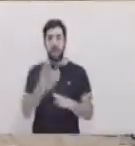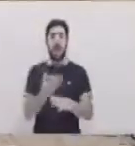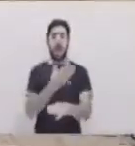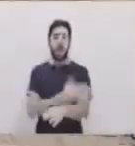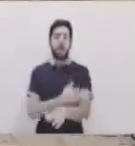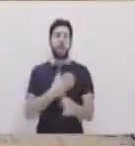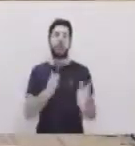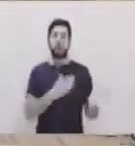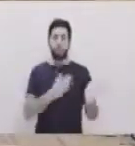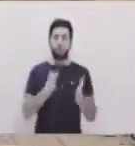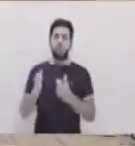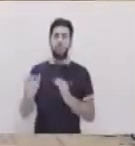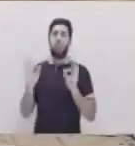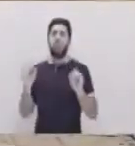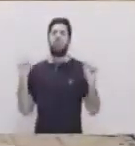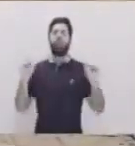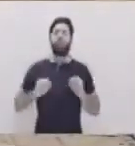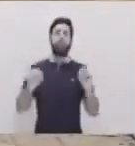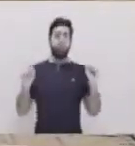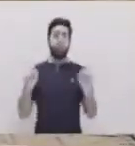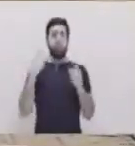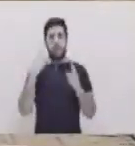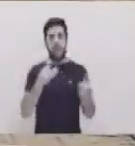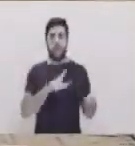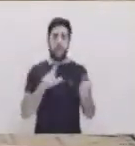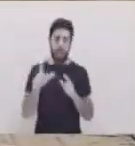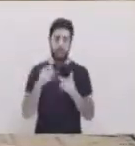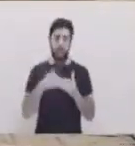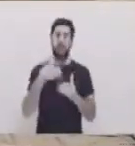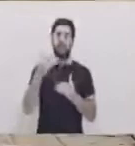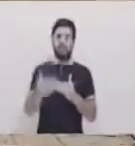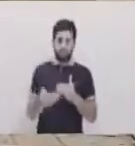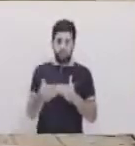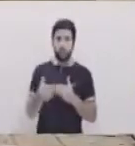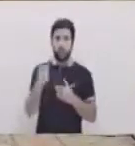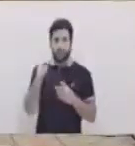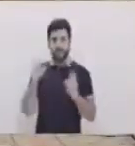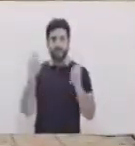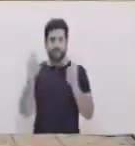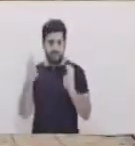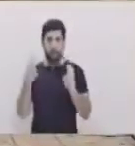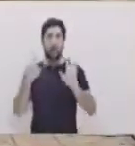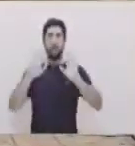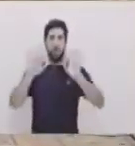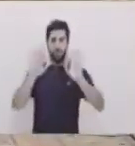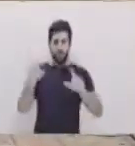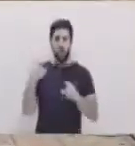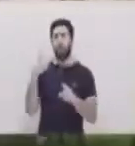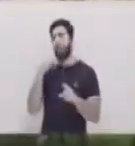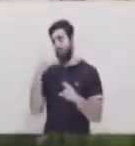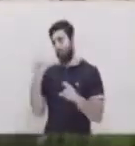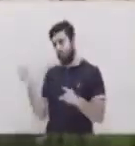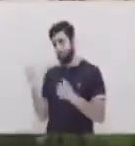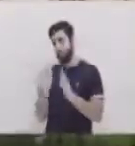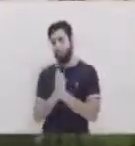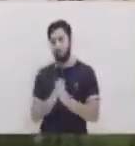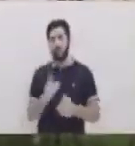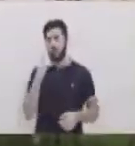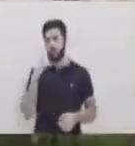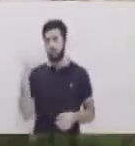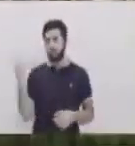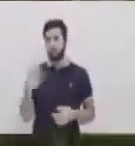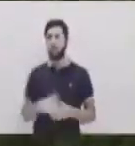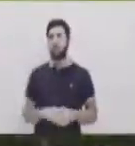así evitar lo que son lesiones musculares. Recuerden, yo uso la mascarilla porque estoy a la intemperie. Me acompañan. Empezamos con un poquito de